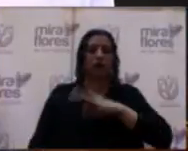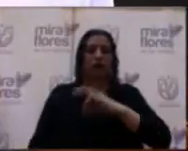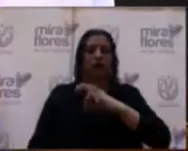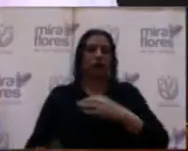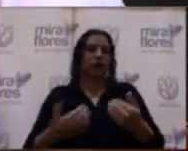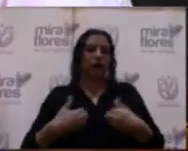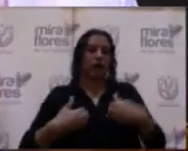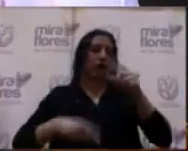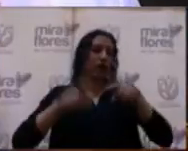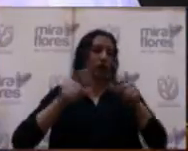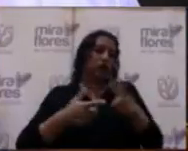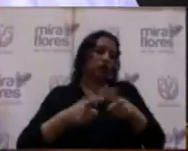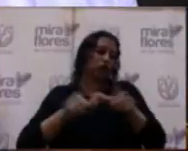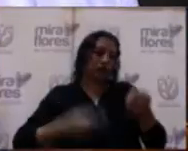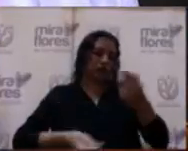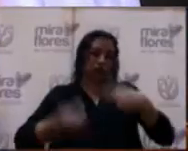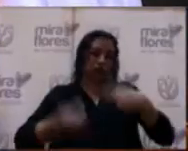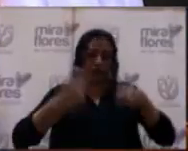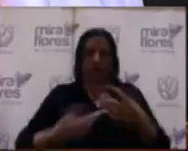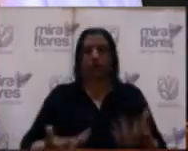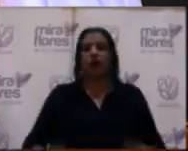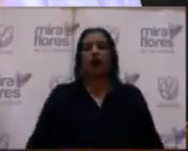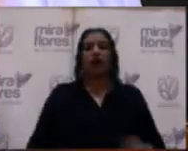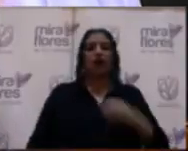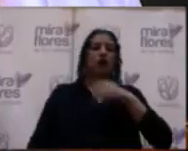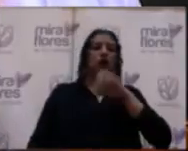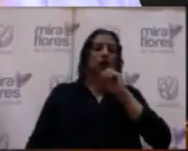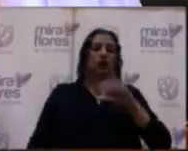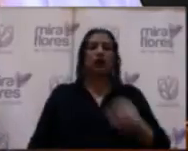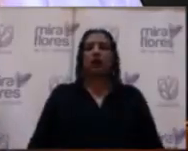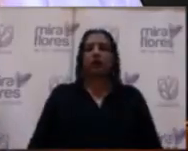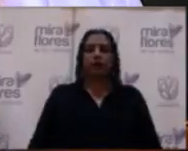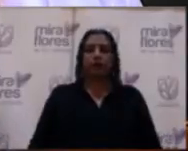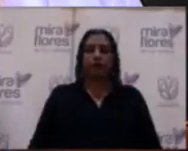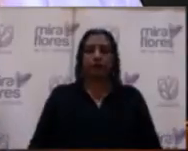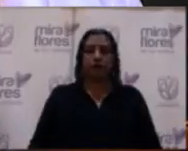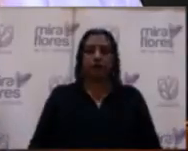establecimientos comerciales. Mencioné el caso de